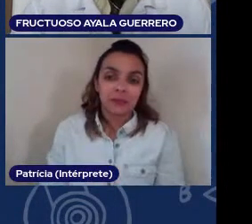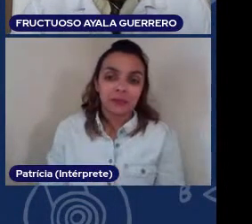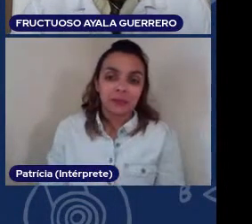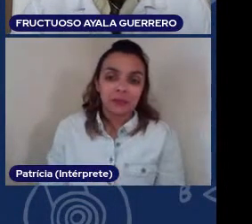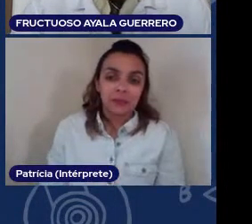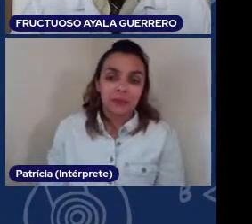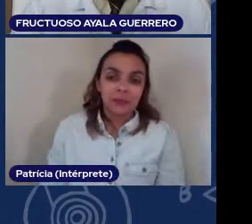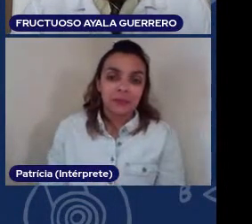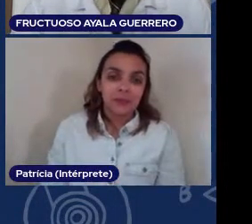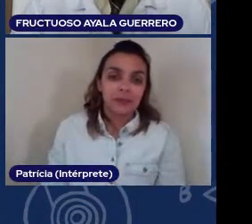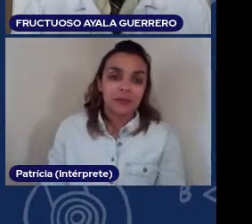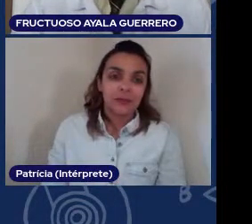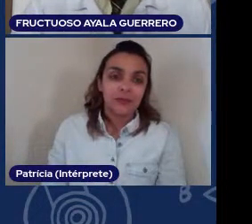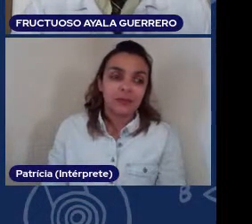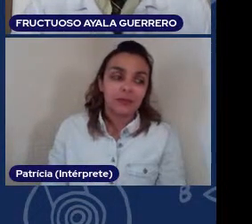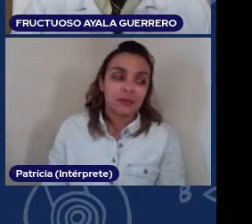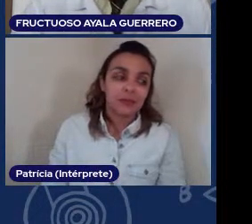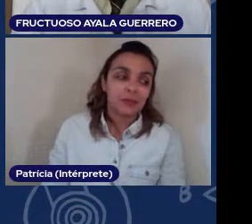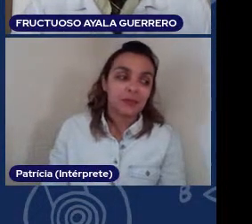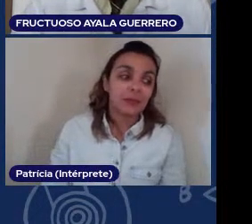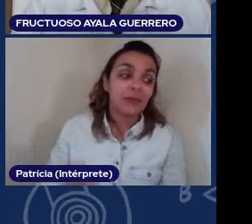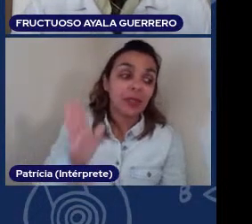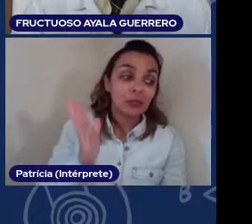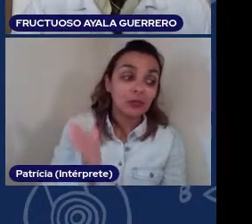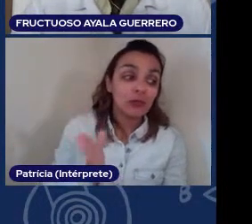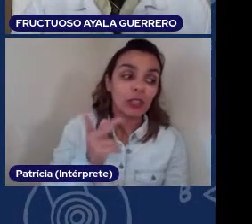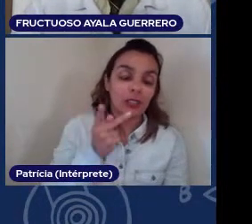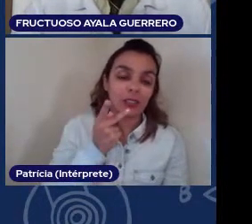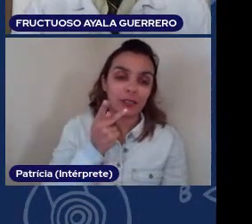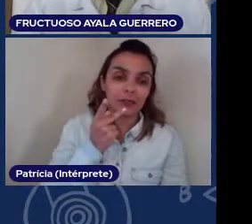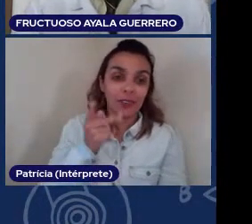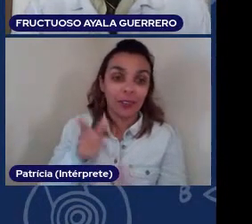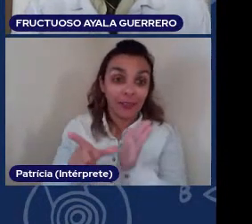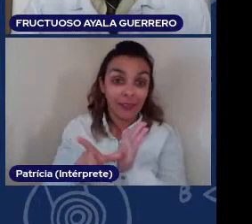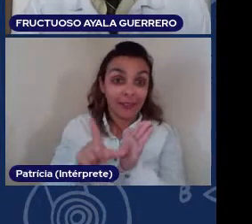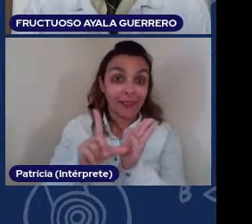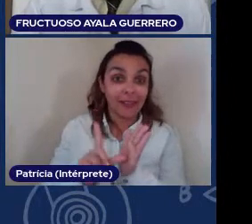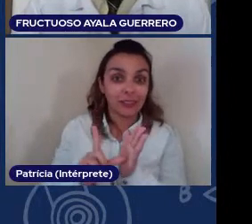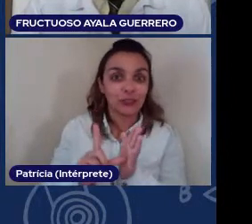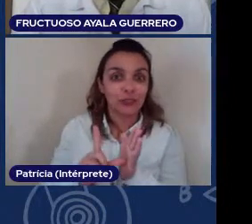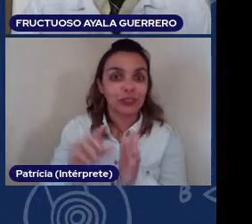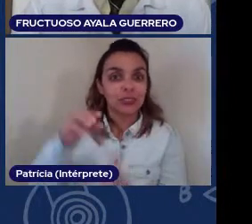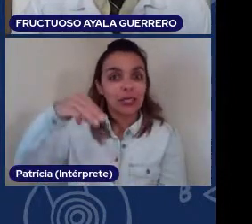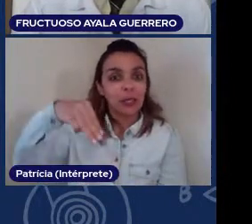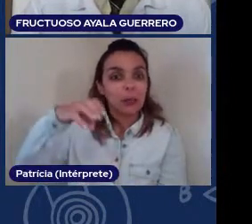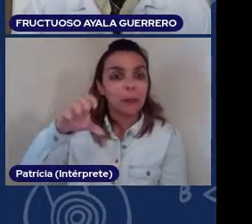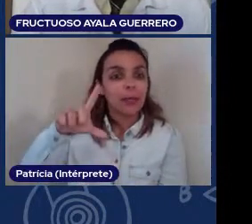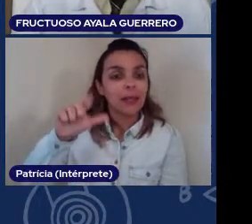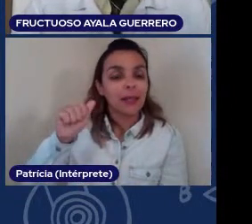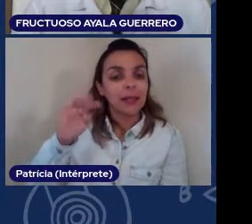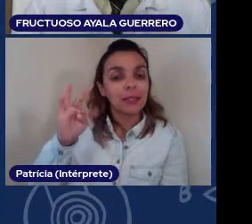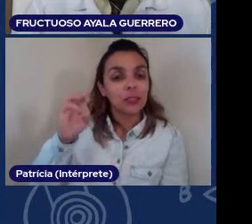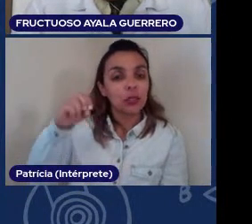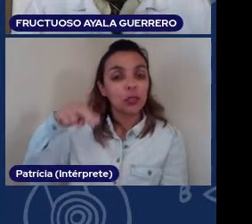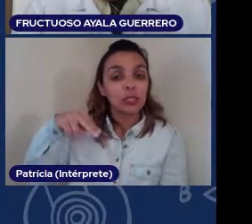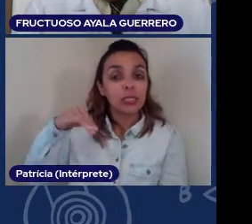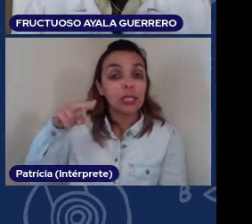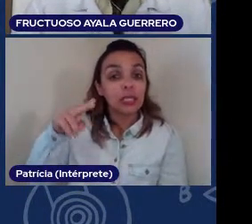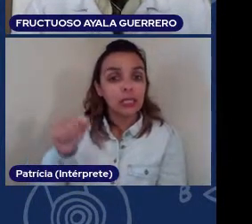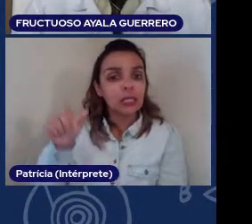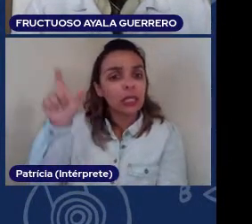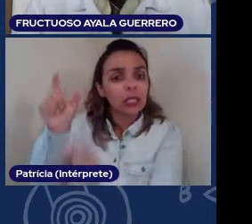Y como ya les mencionaba, la liberación de melatonina en sujetos